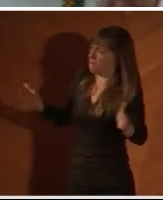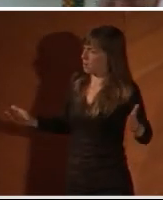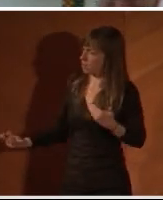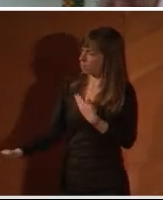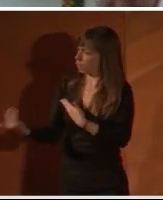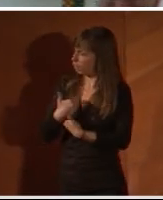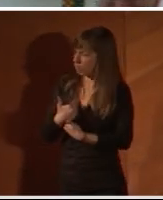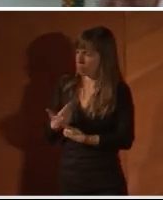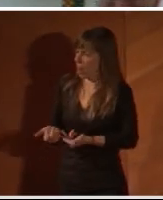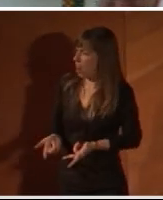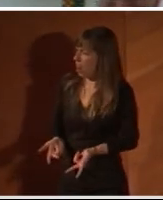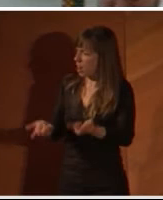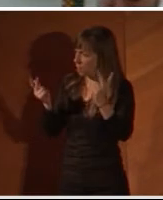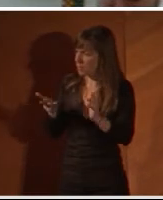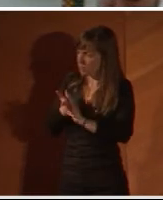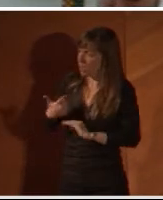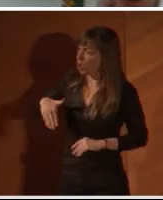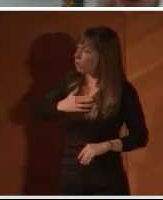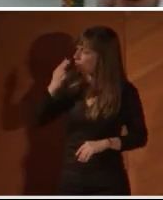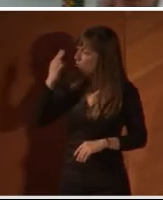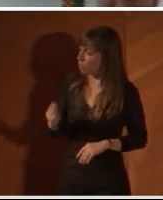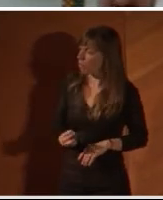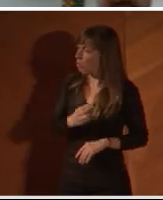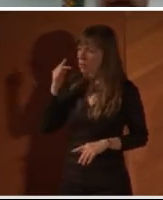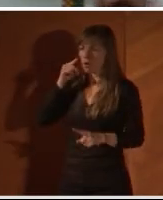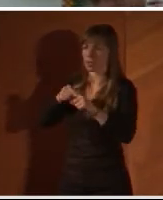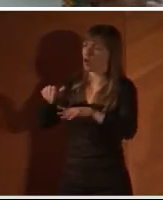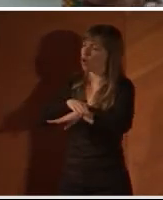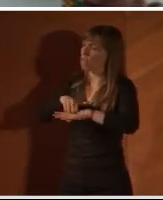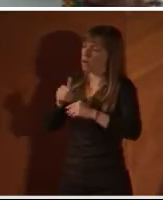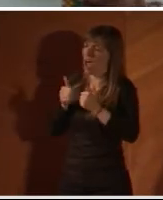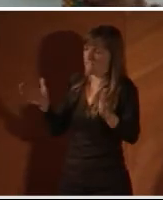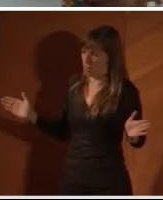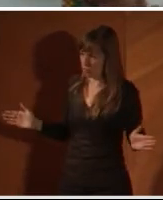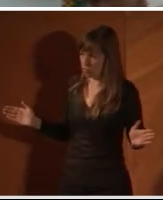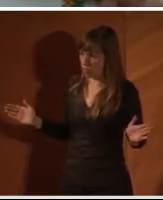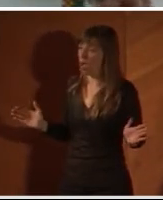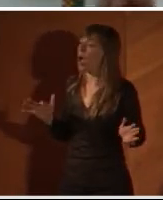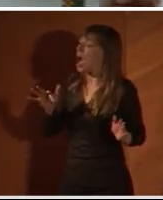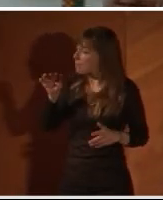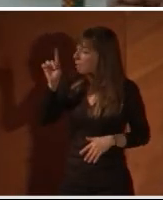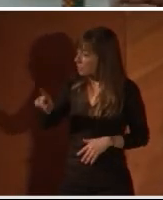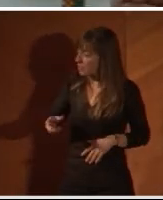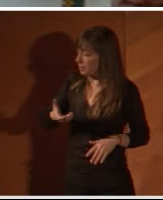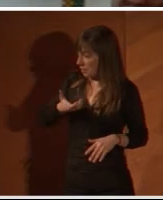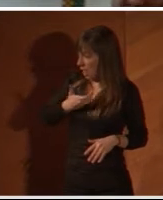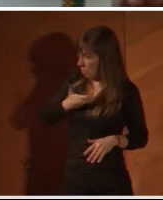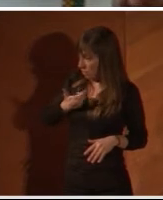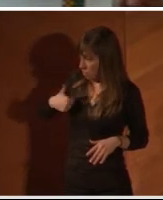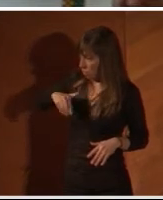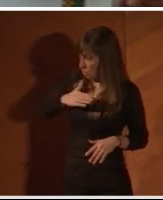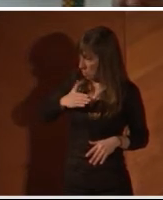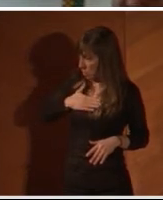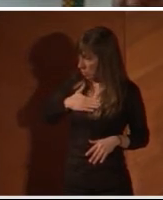en ese compromiso que hemos adquirido para que realmente sea un gobierno abierto, ¿no? Pero es que además en este cabildo, como es una